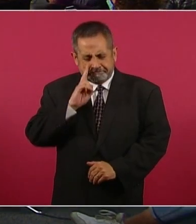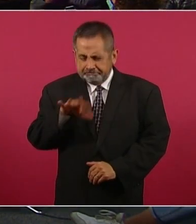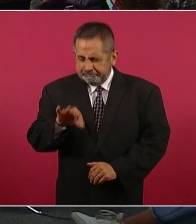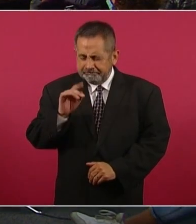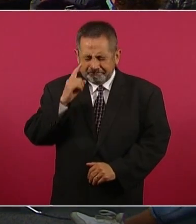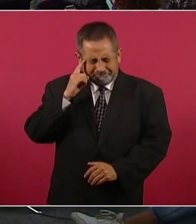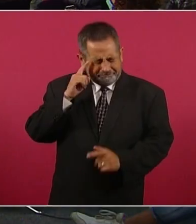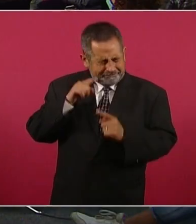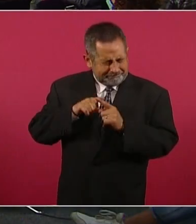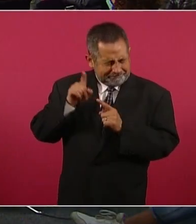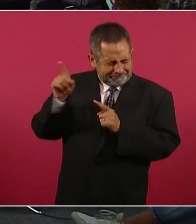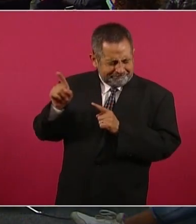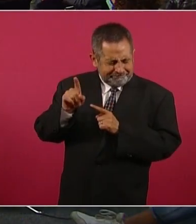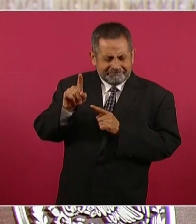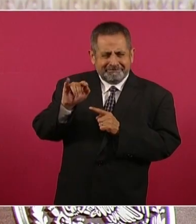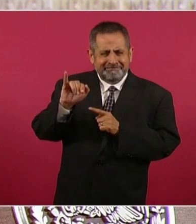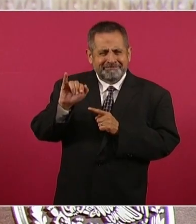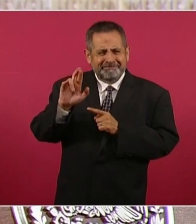o Irak.